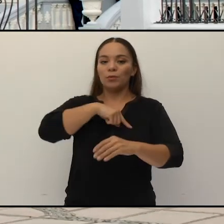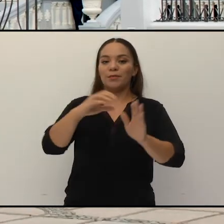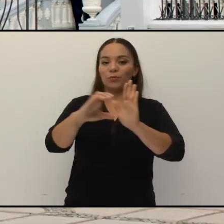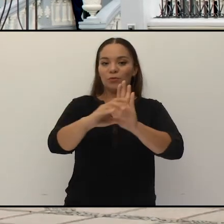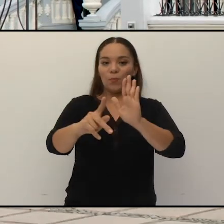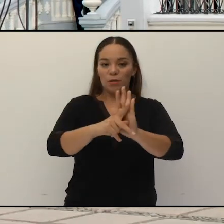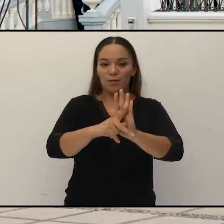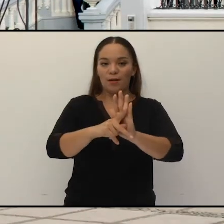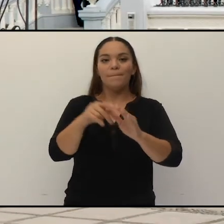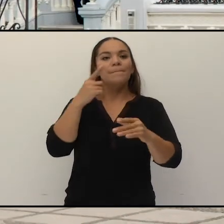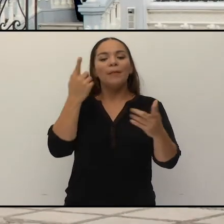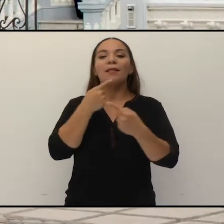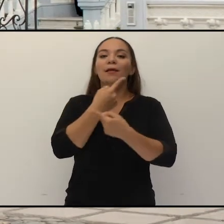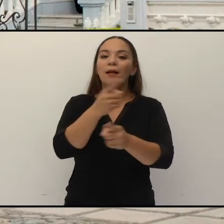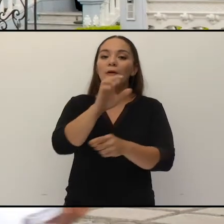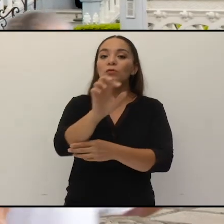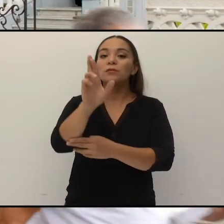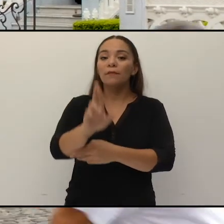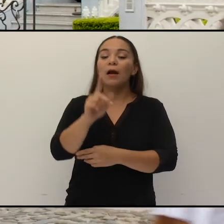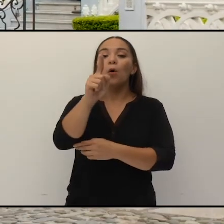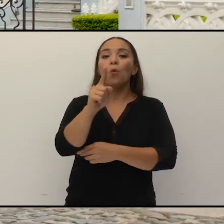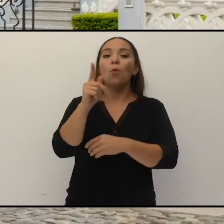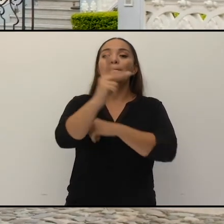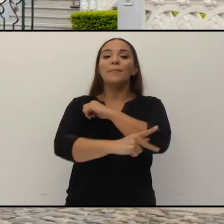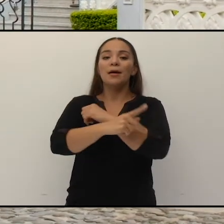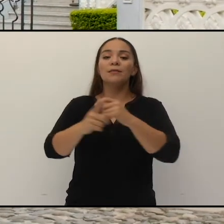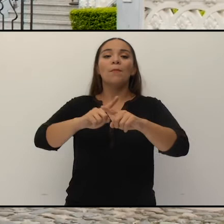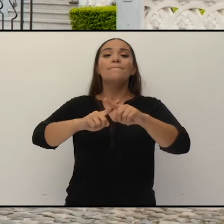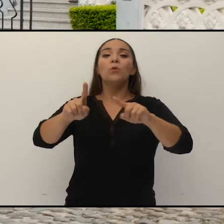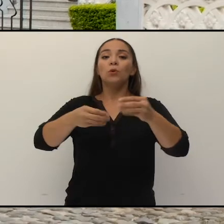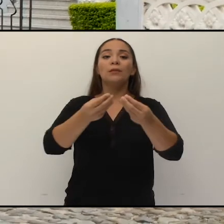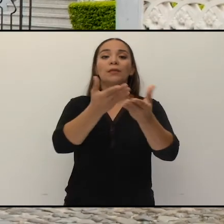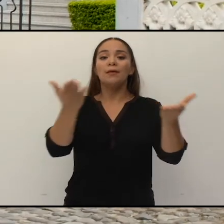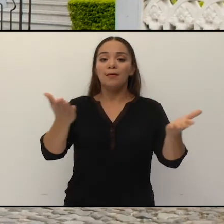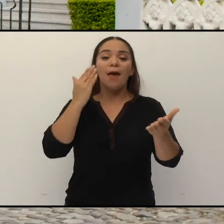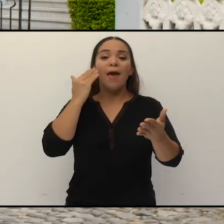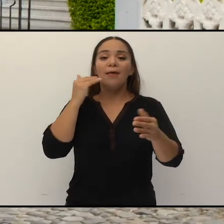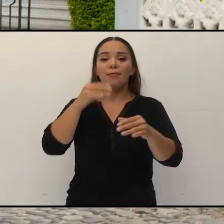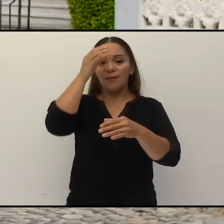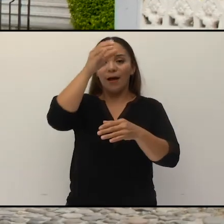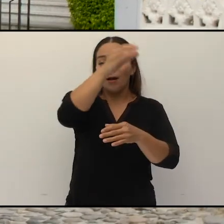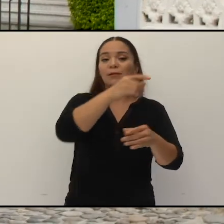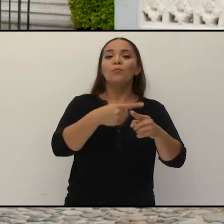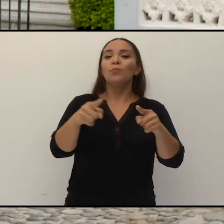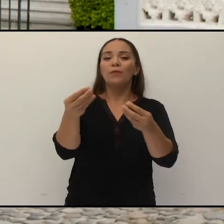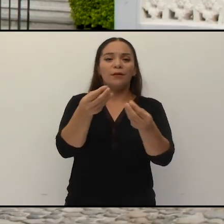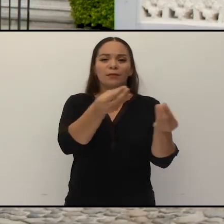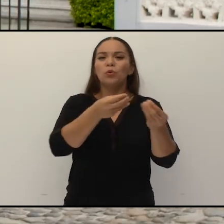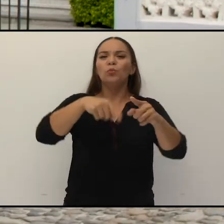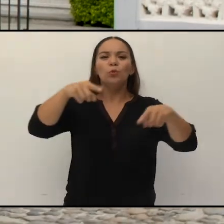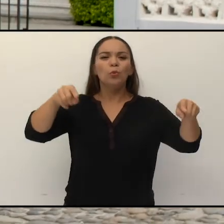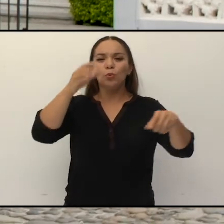primero de nuestra Constitución Política para declarar a Costa Rica una república multiétnica y pluricultural, reconociendo así